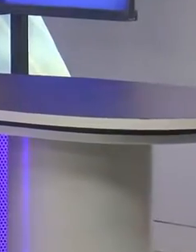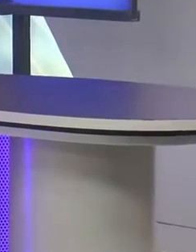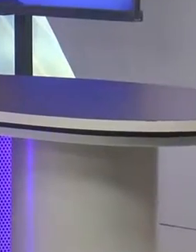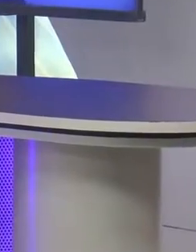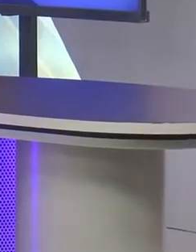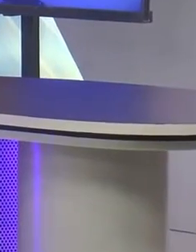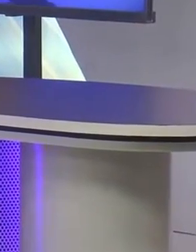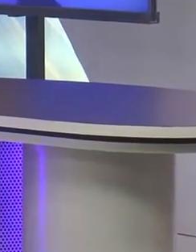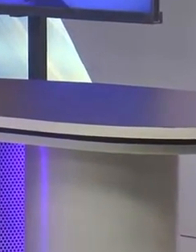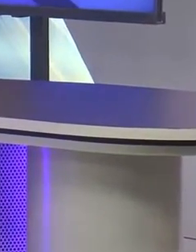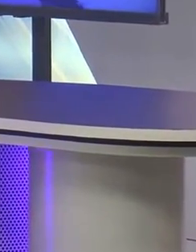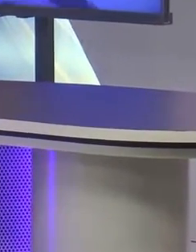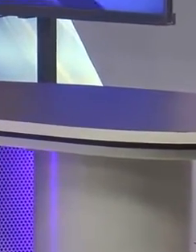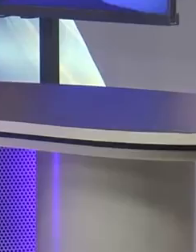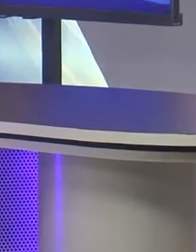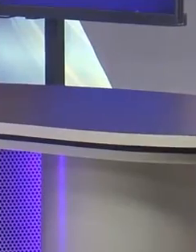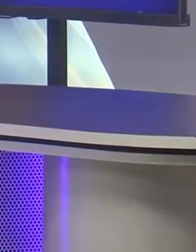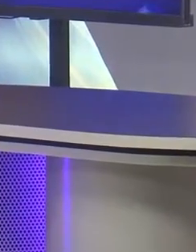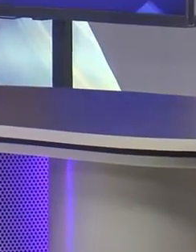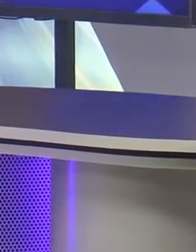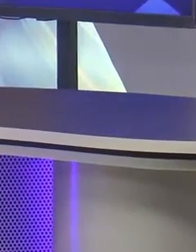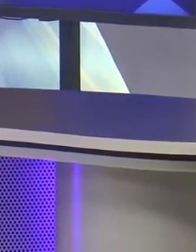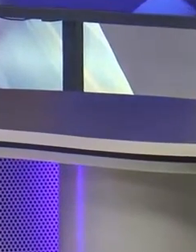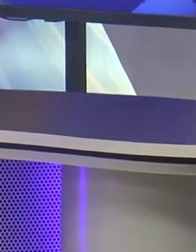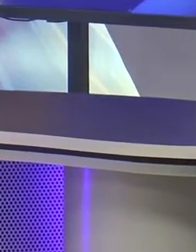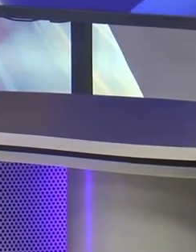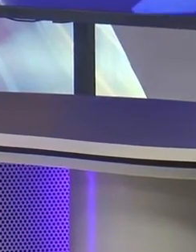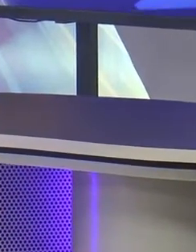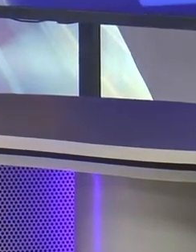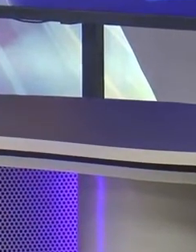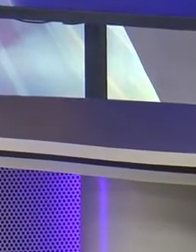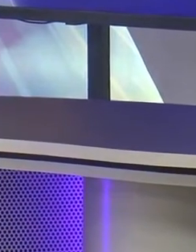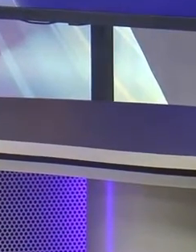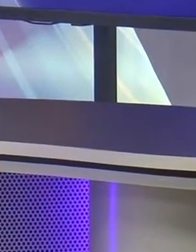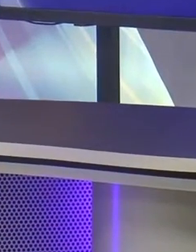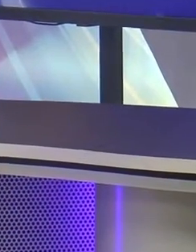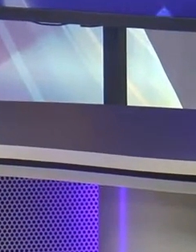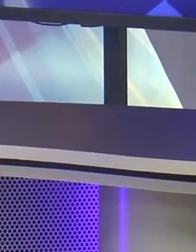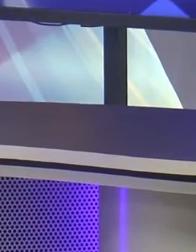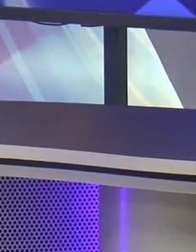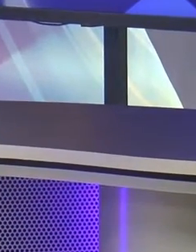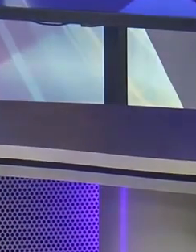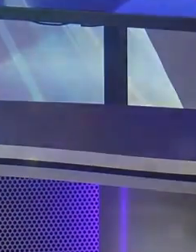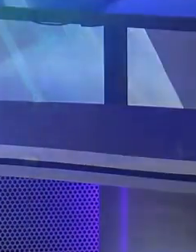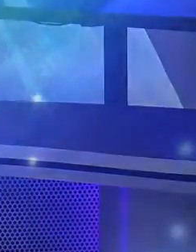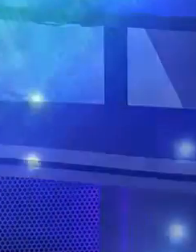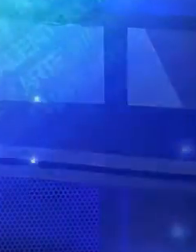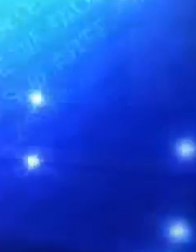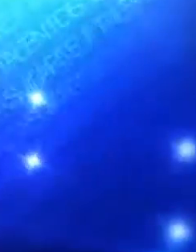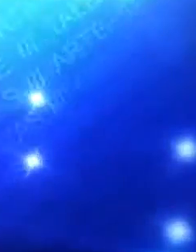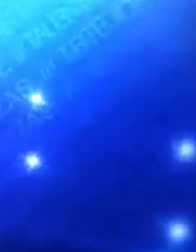A esta hora le doy paso a mi compañera Sara Narváez, quien tiene las buenas noticias de cultura y entretenimiento en la mira.